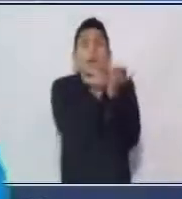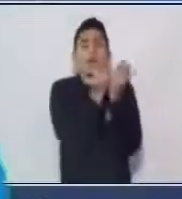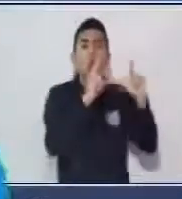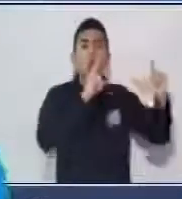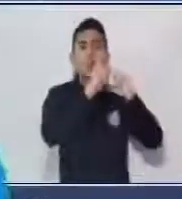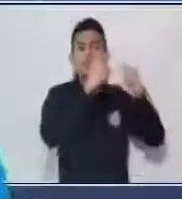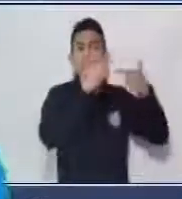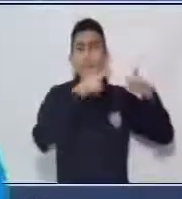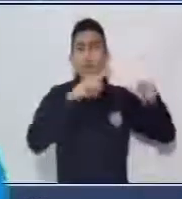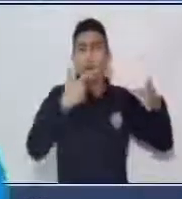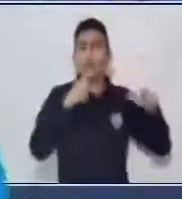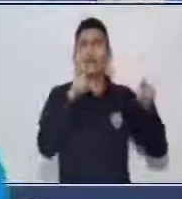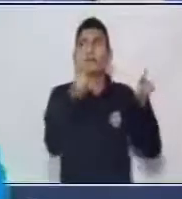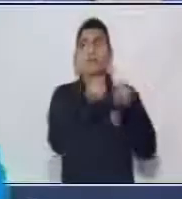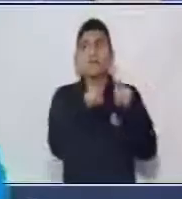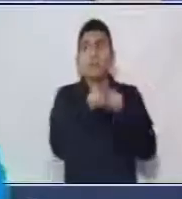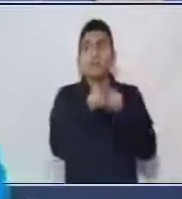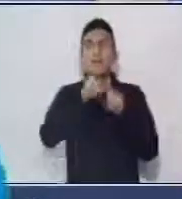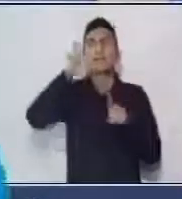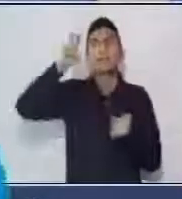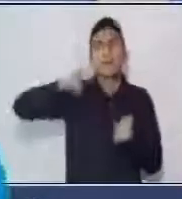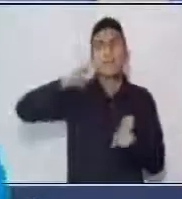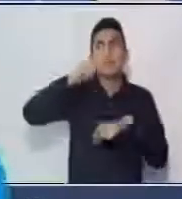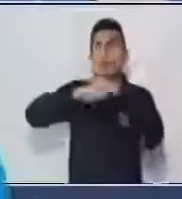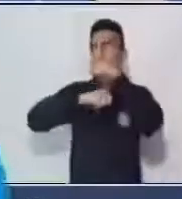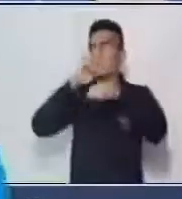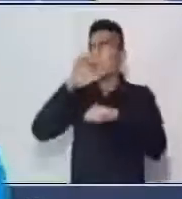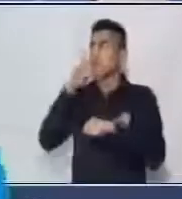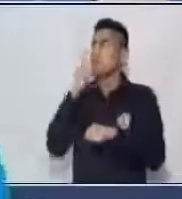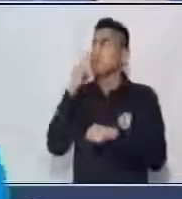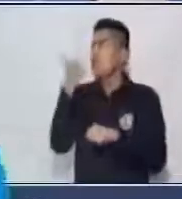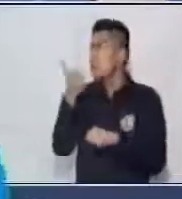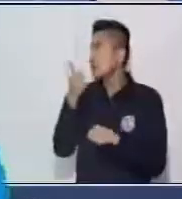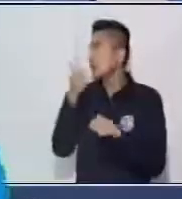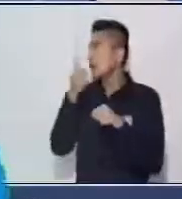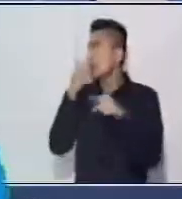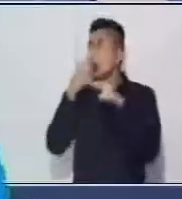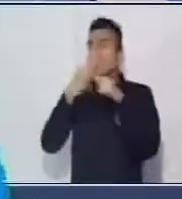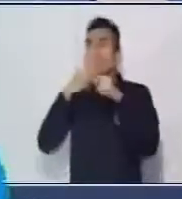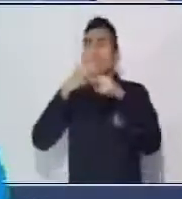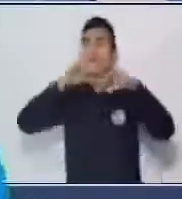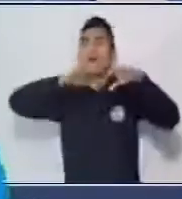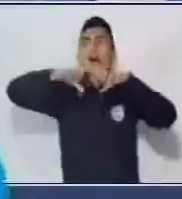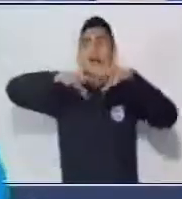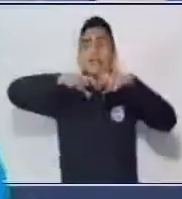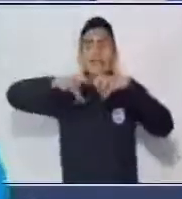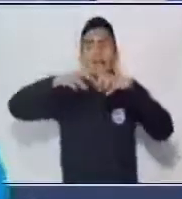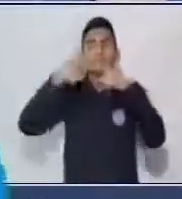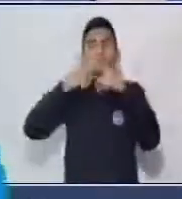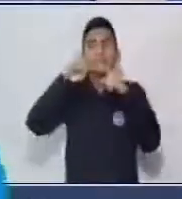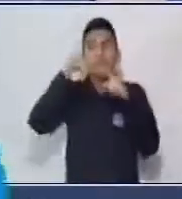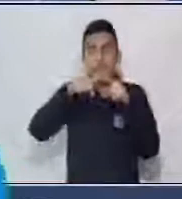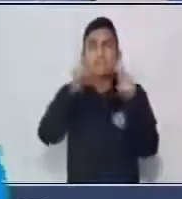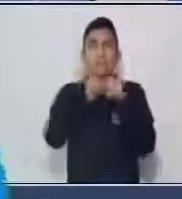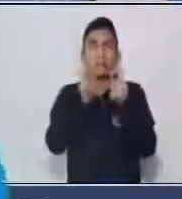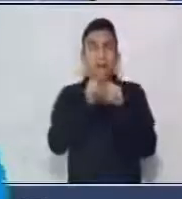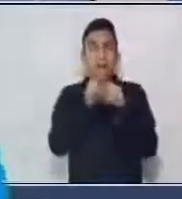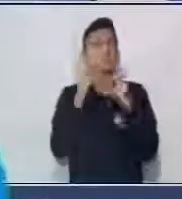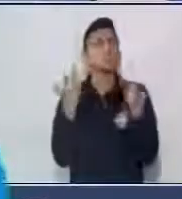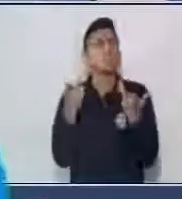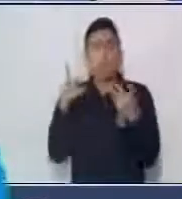comunicación y lenguaje, también debe de tener la fecha, el nombre de la actividad, del ejercicio que estás realizando en este momento y también los